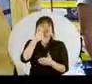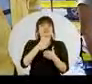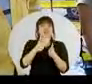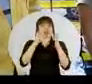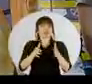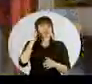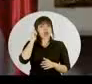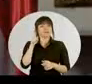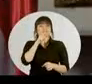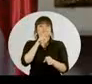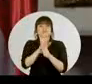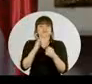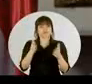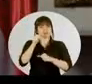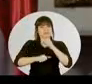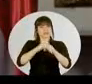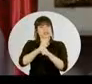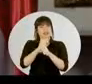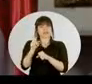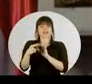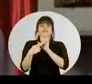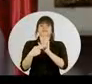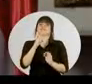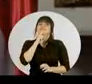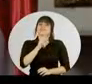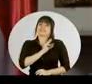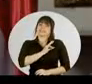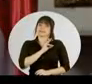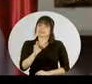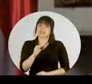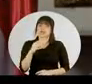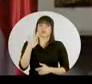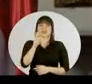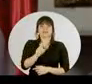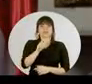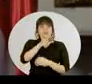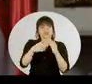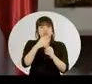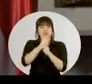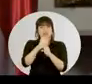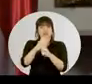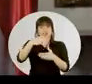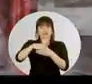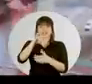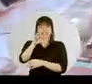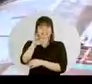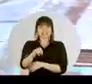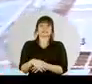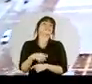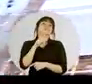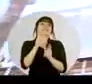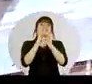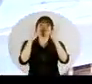tesón, trabajo y compromiso con el país. Ella representa el verdadero espíritu de las ciudadanas y los trabajadores del ICE.